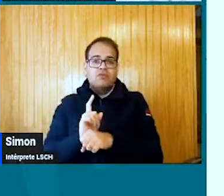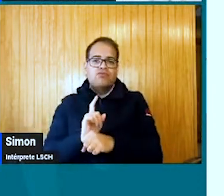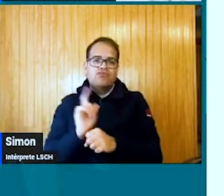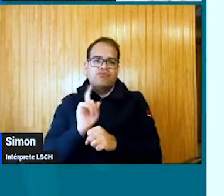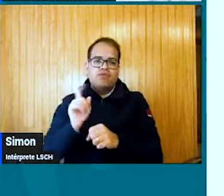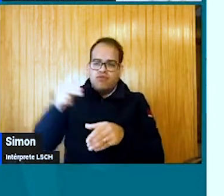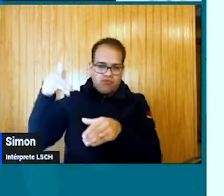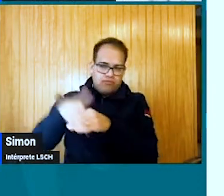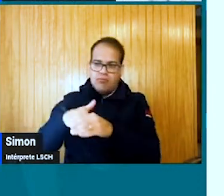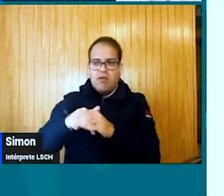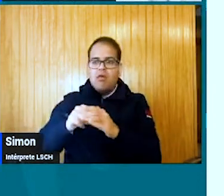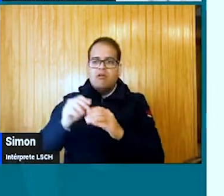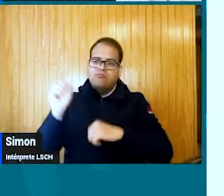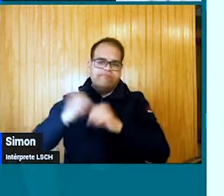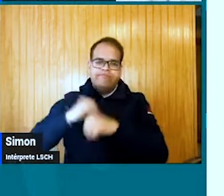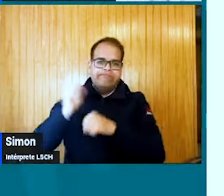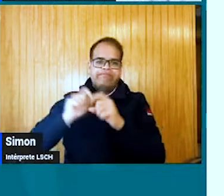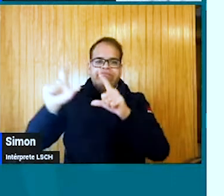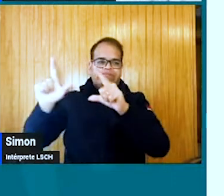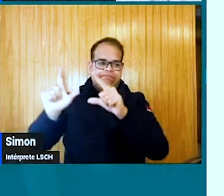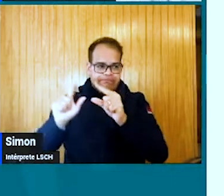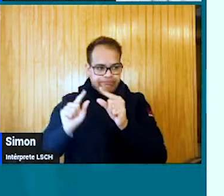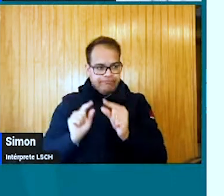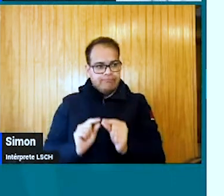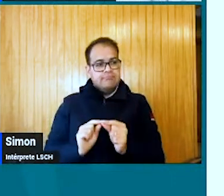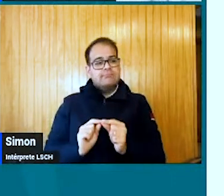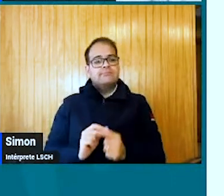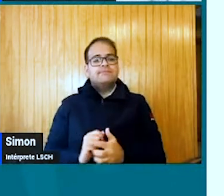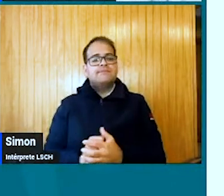loco antes de tiempo.